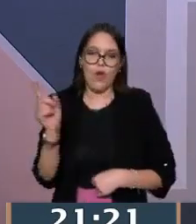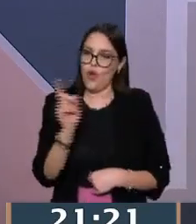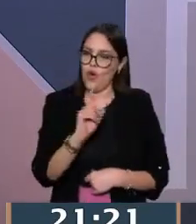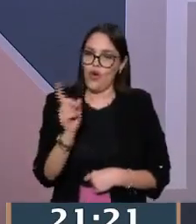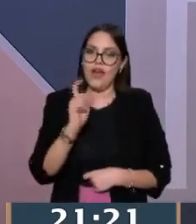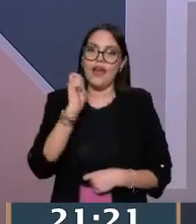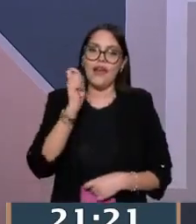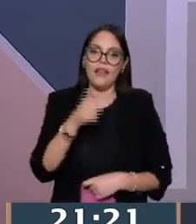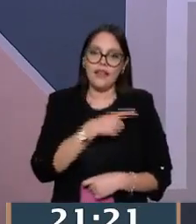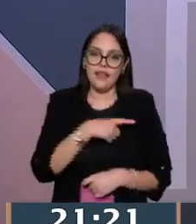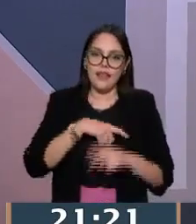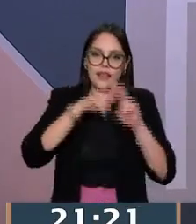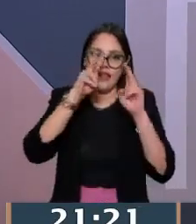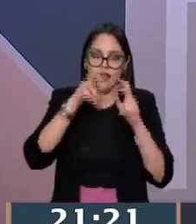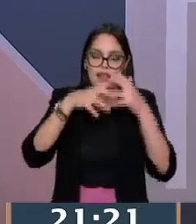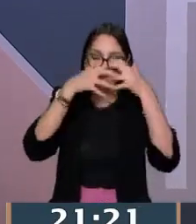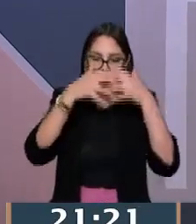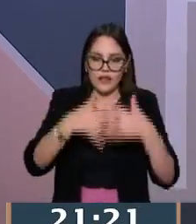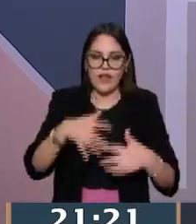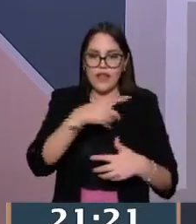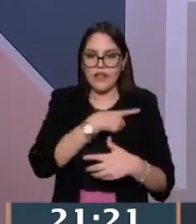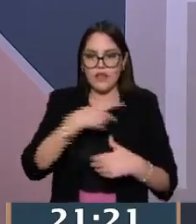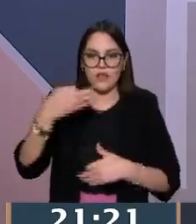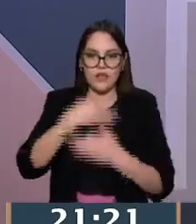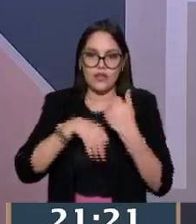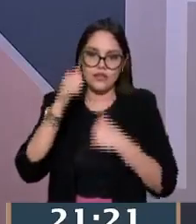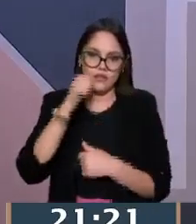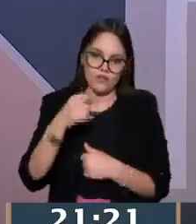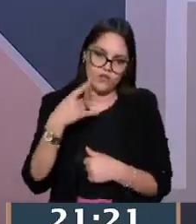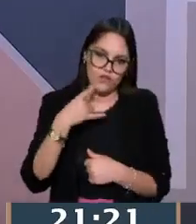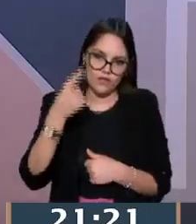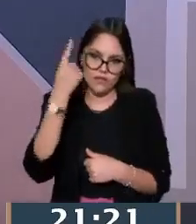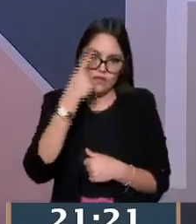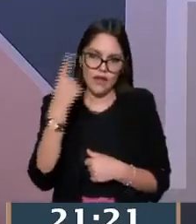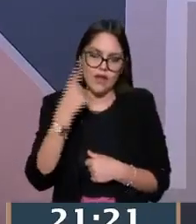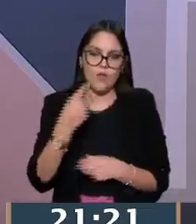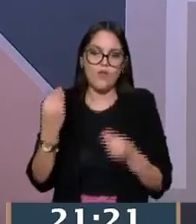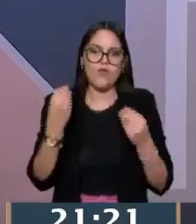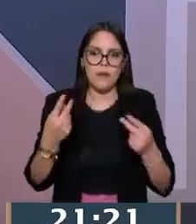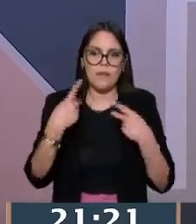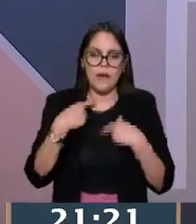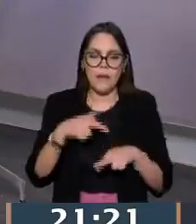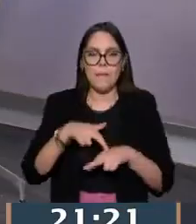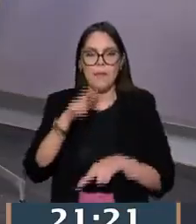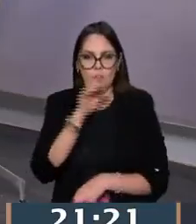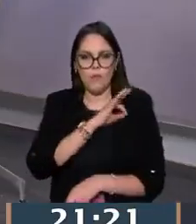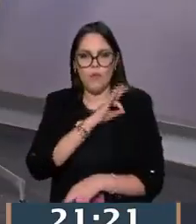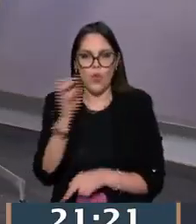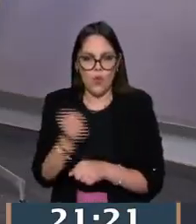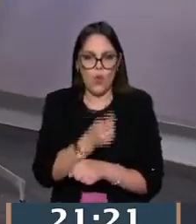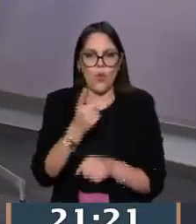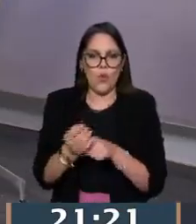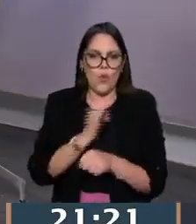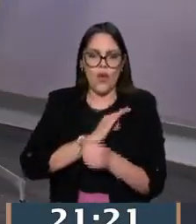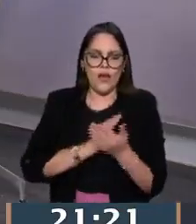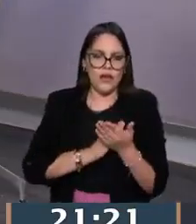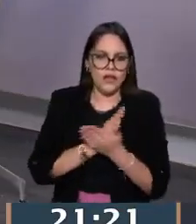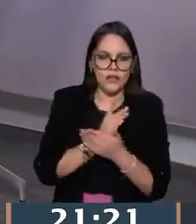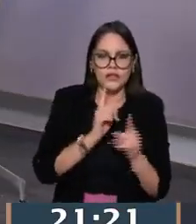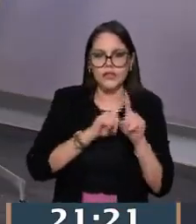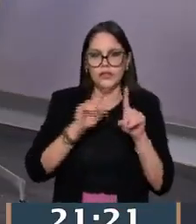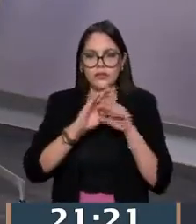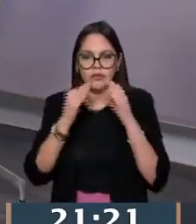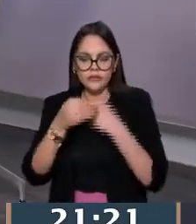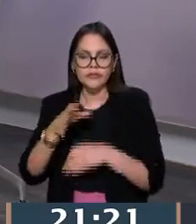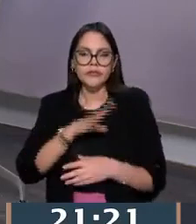es una cuestión estructural con la que hay que pelear para que la inmensa mayoría tenga capacidad, pues, de acceder a los bienes que